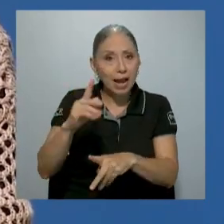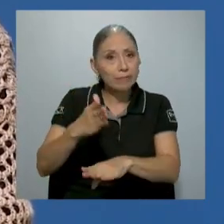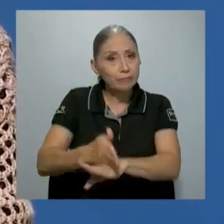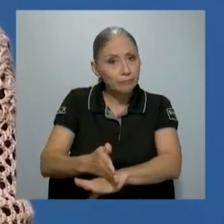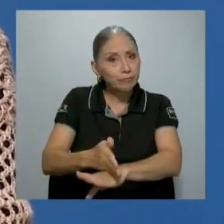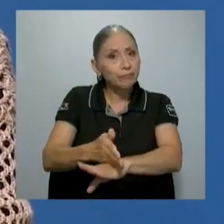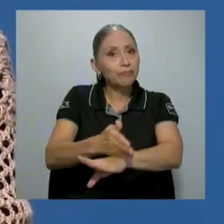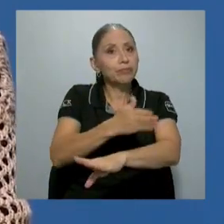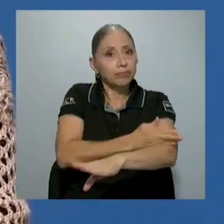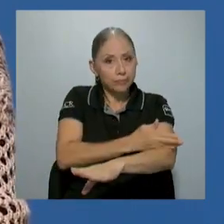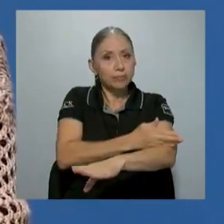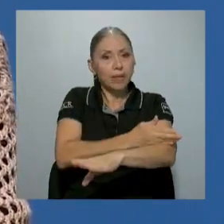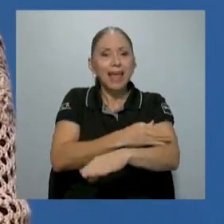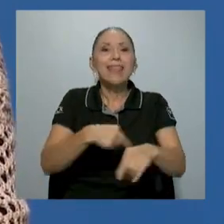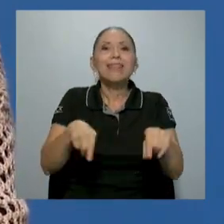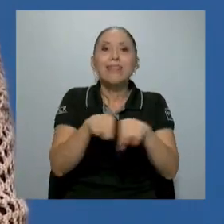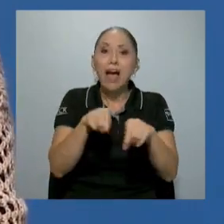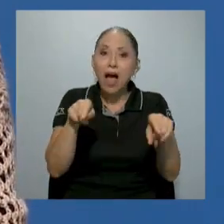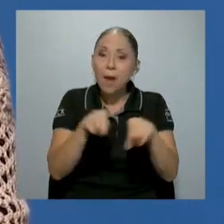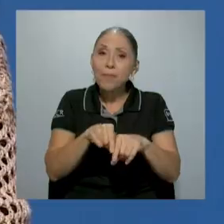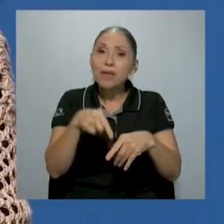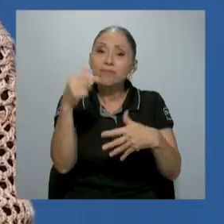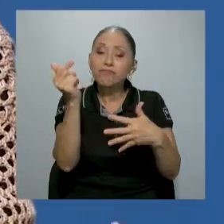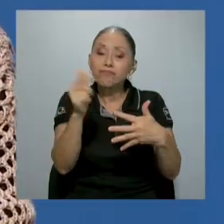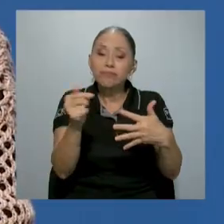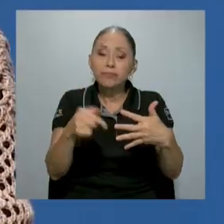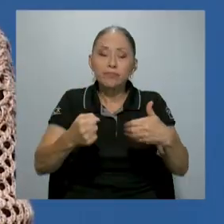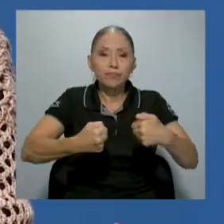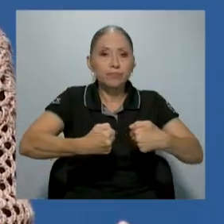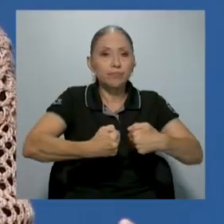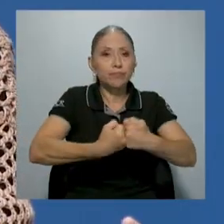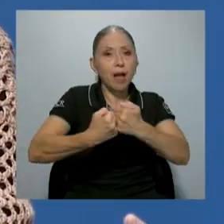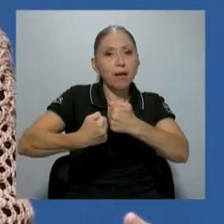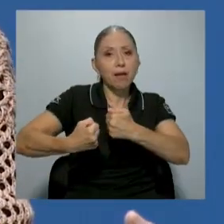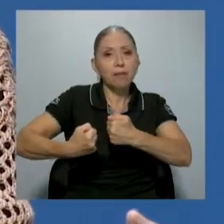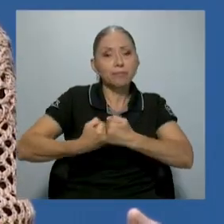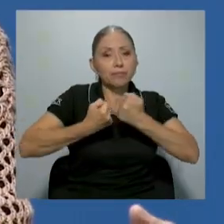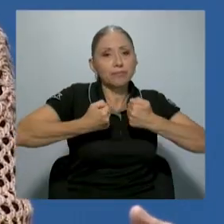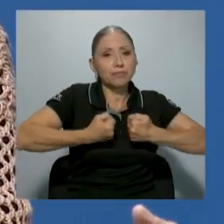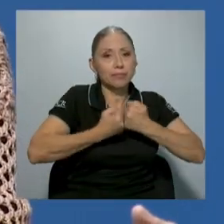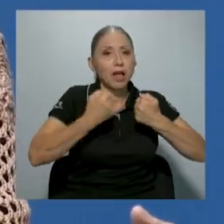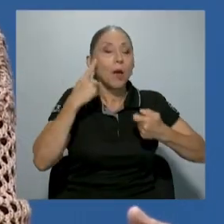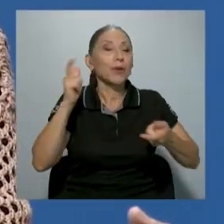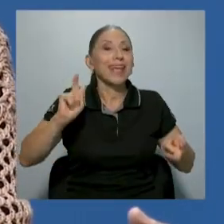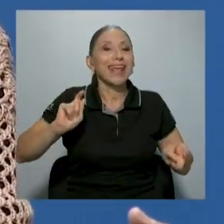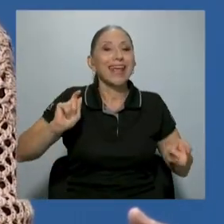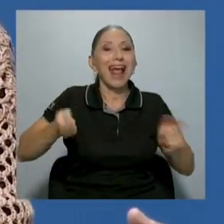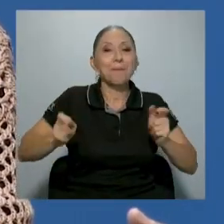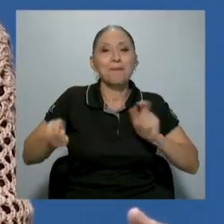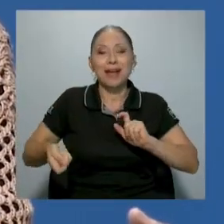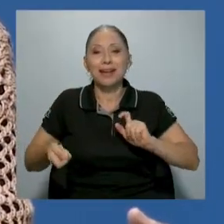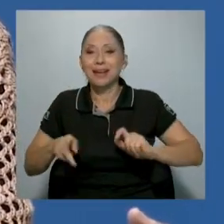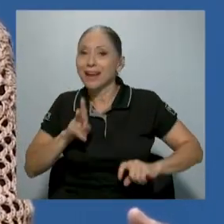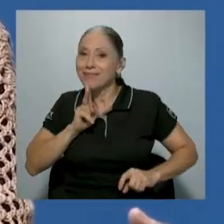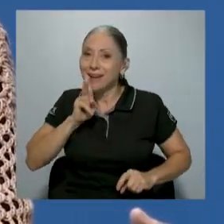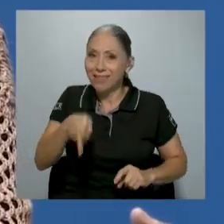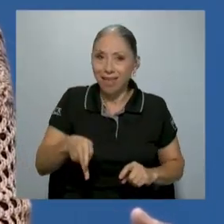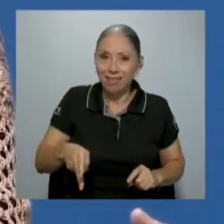también nos marcan grandes desafíos, porque cambian la realidad, los factores sociales y